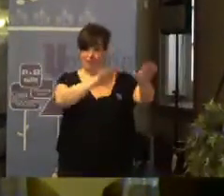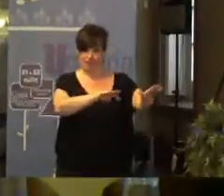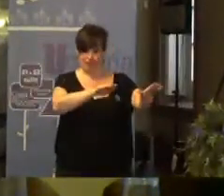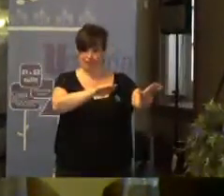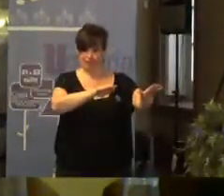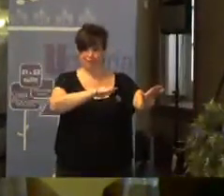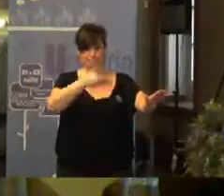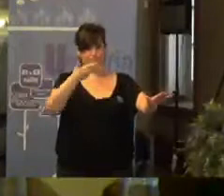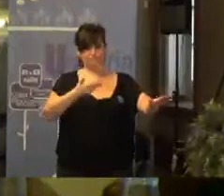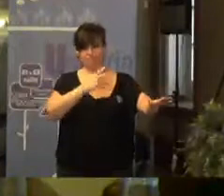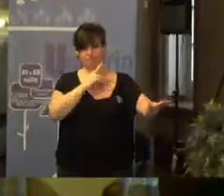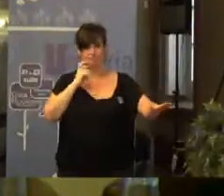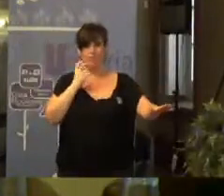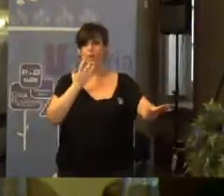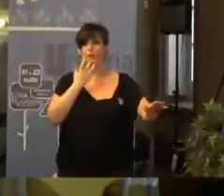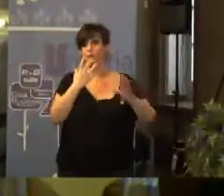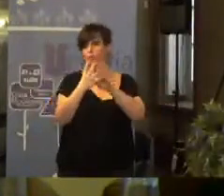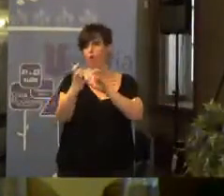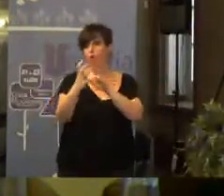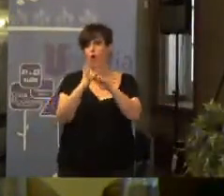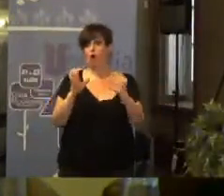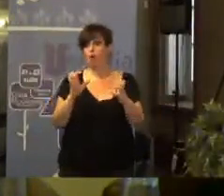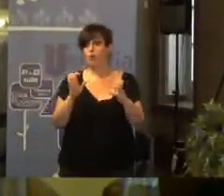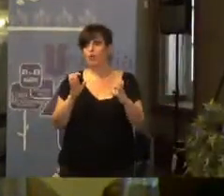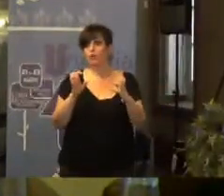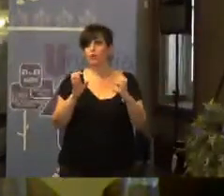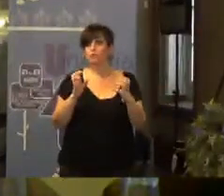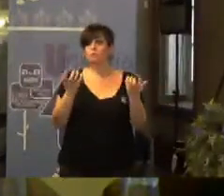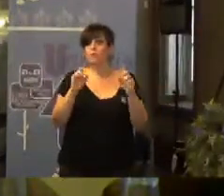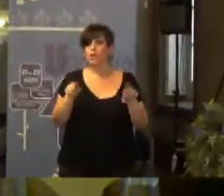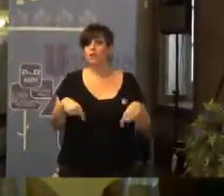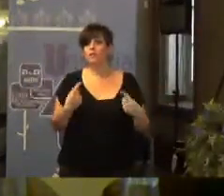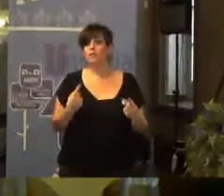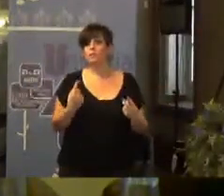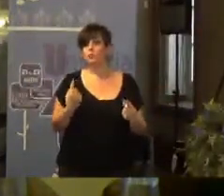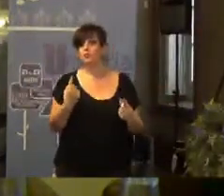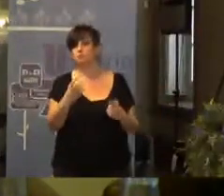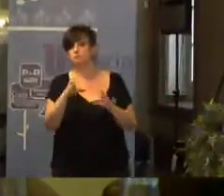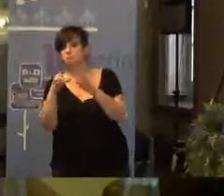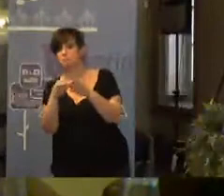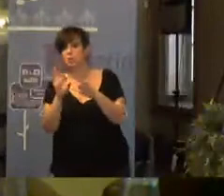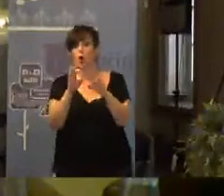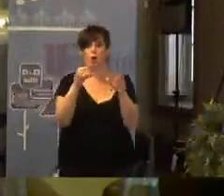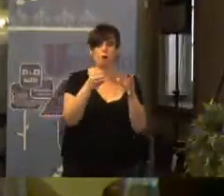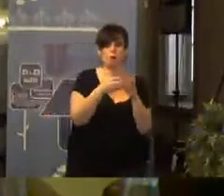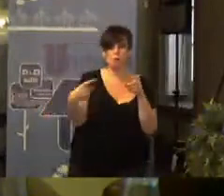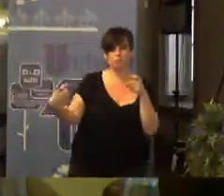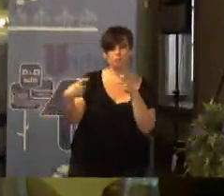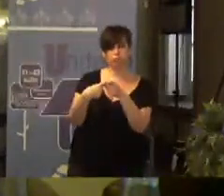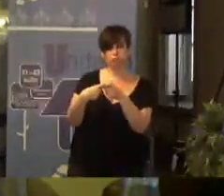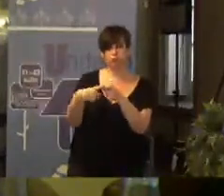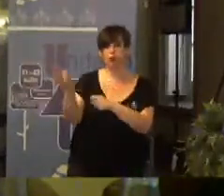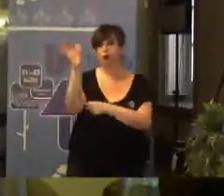que de pouco vale chegar a acordos se despois de unha parte ou de outra se bombardean, ou